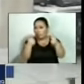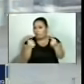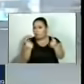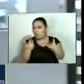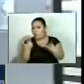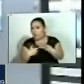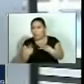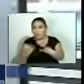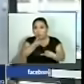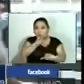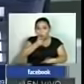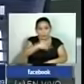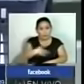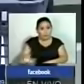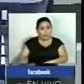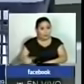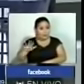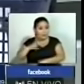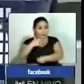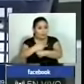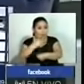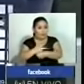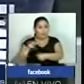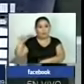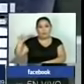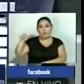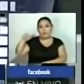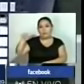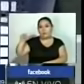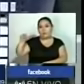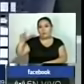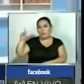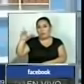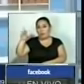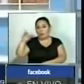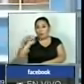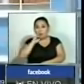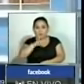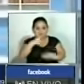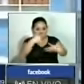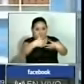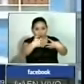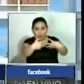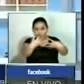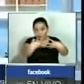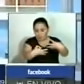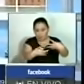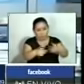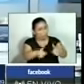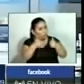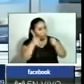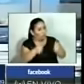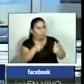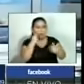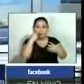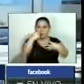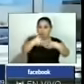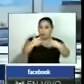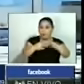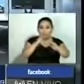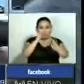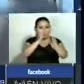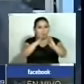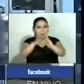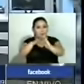también datos del presidente de la República, Alejandro Yamatei, aseguran que las medidas de contención han dado buenos resultados. En este momento